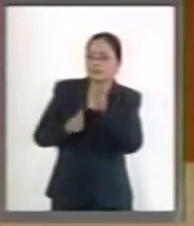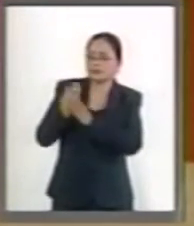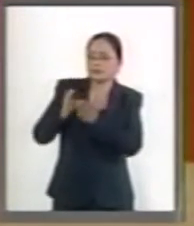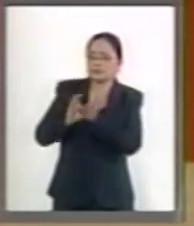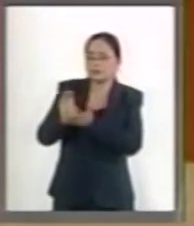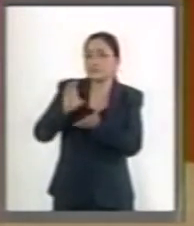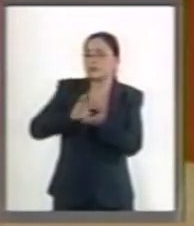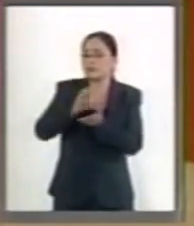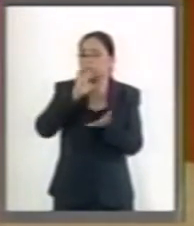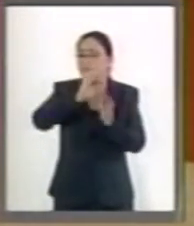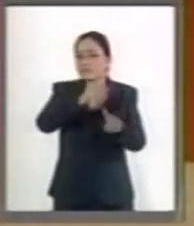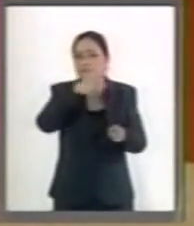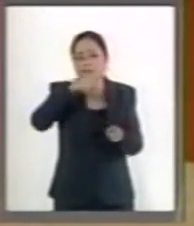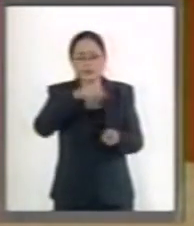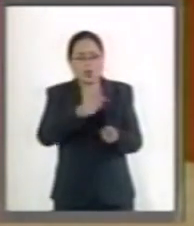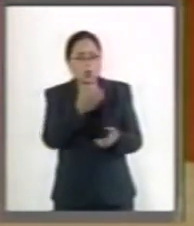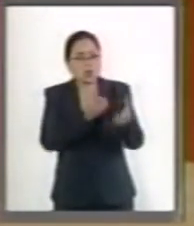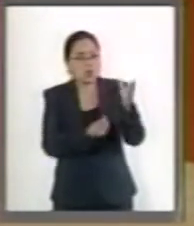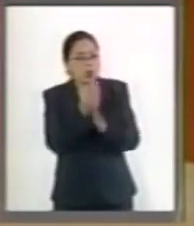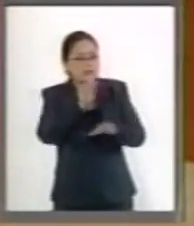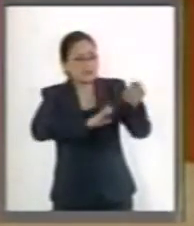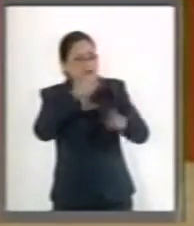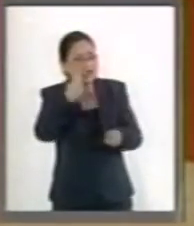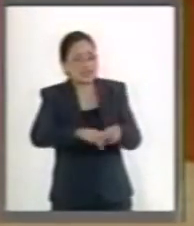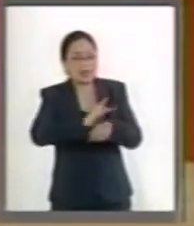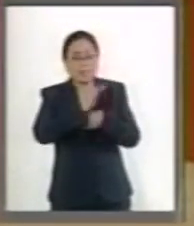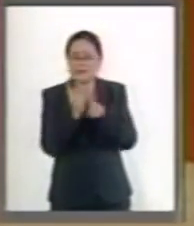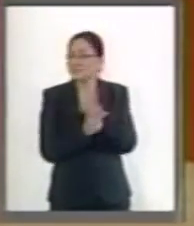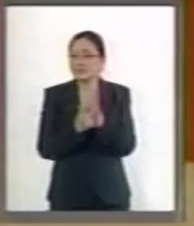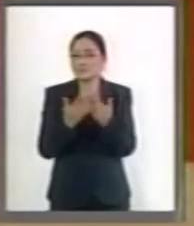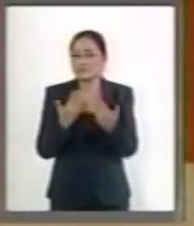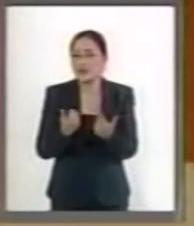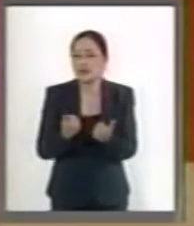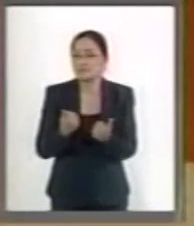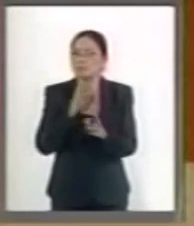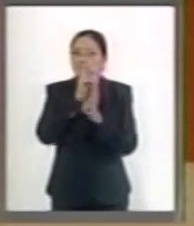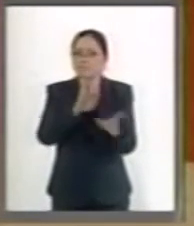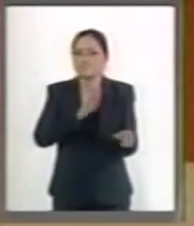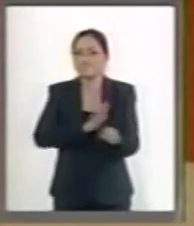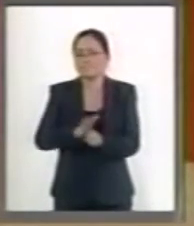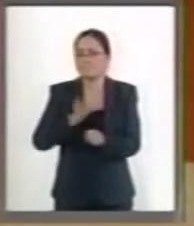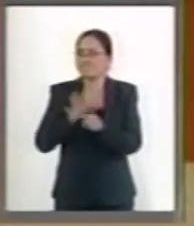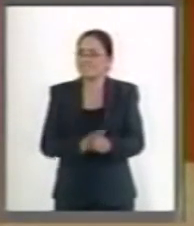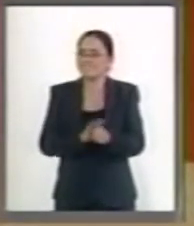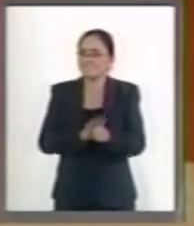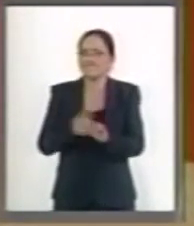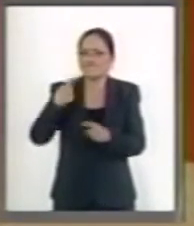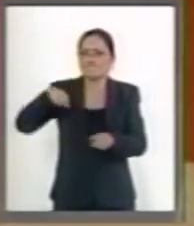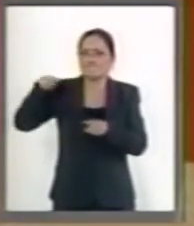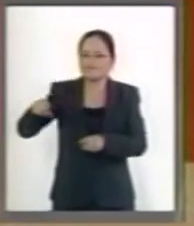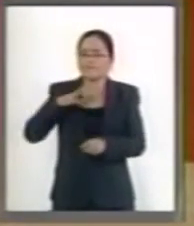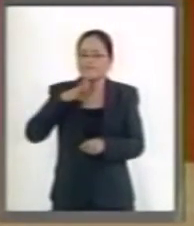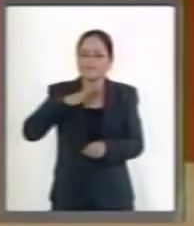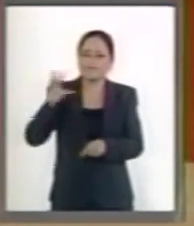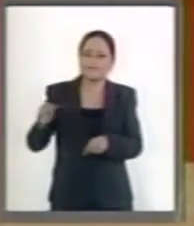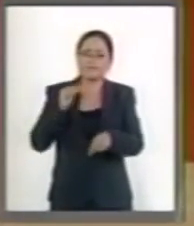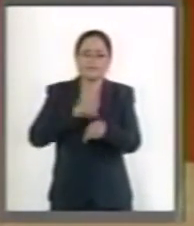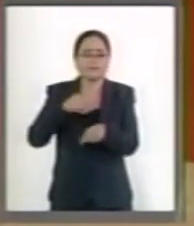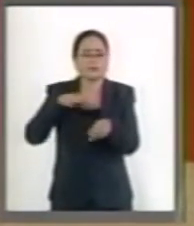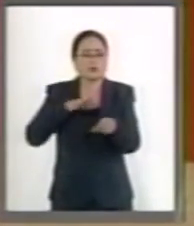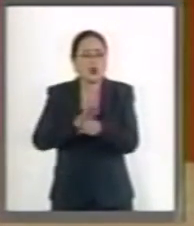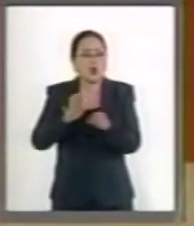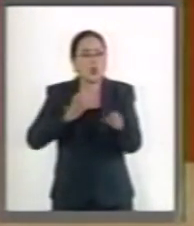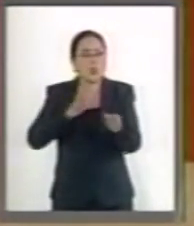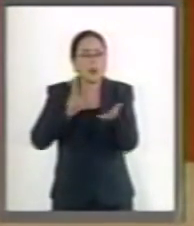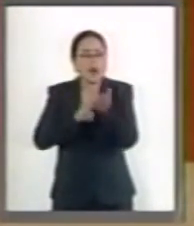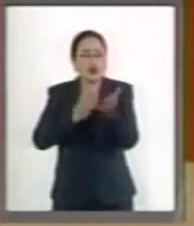están llegando al país. Los resultados van a ser, por supuesto, una presión adicional sobre el tipo de